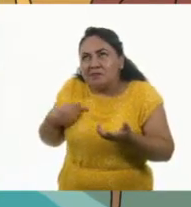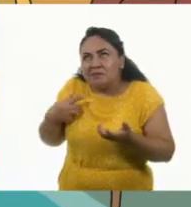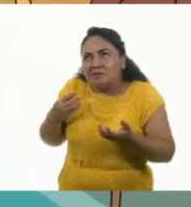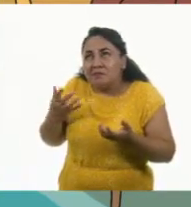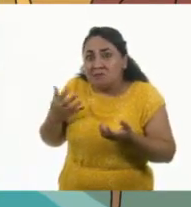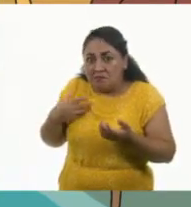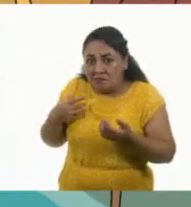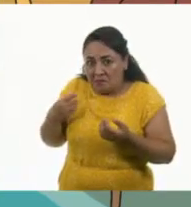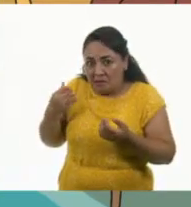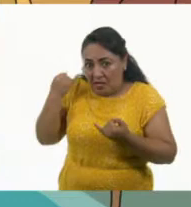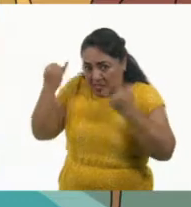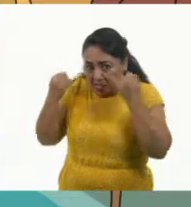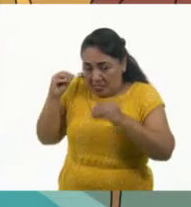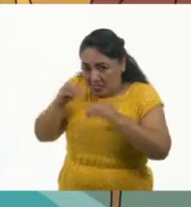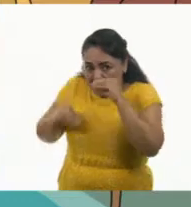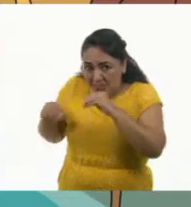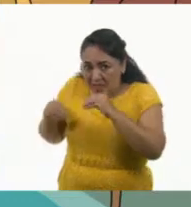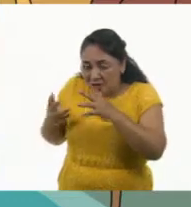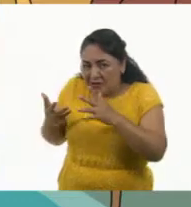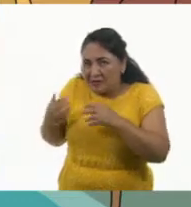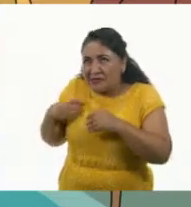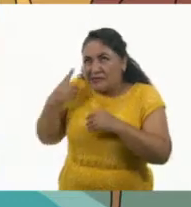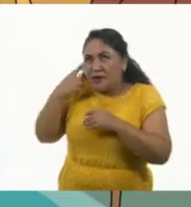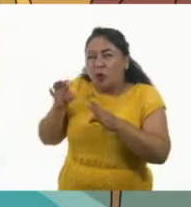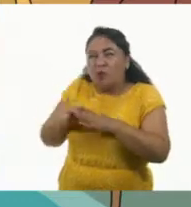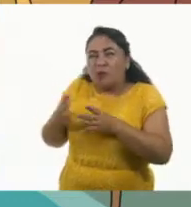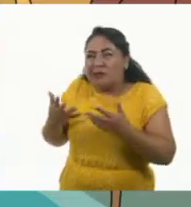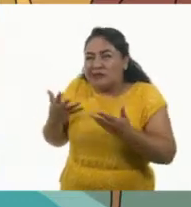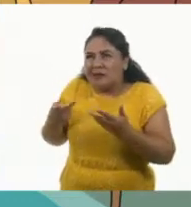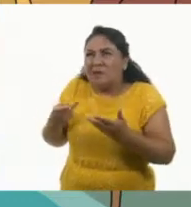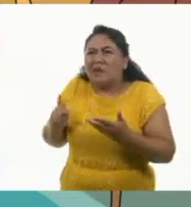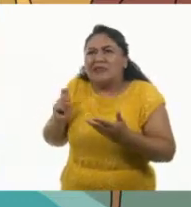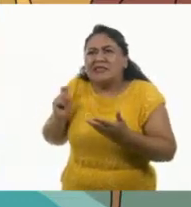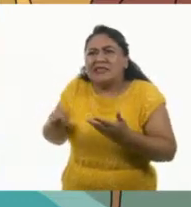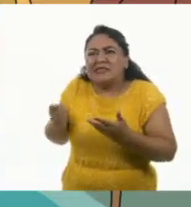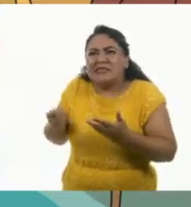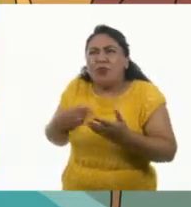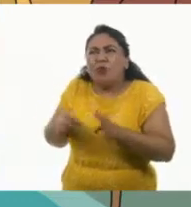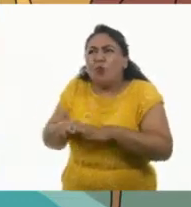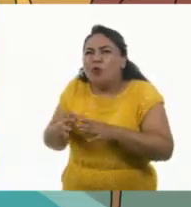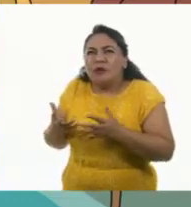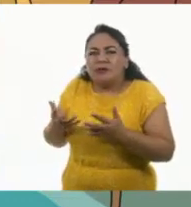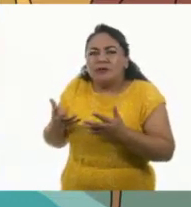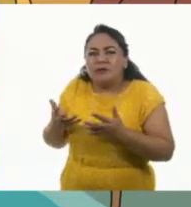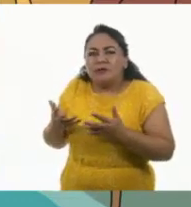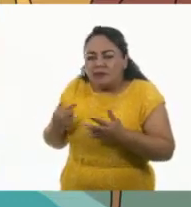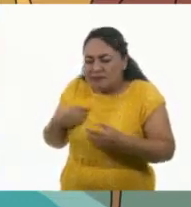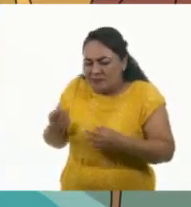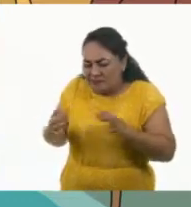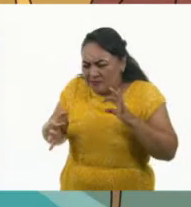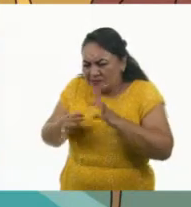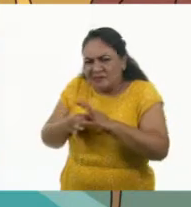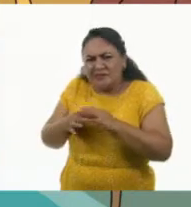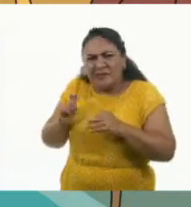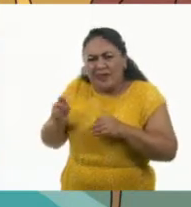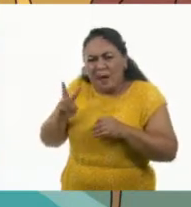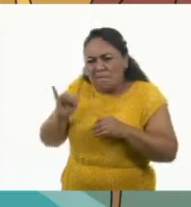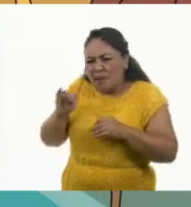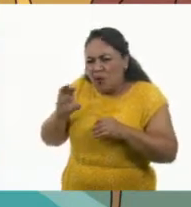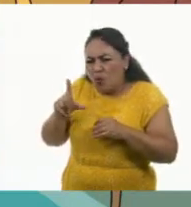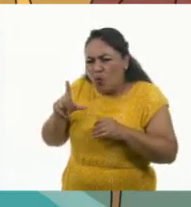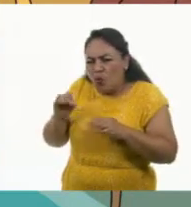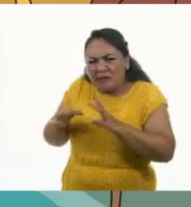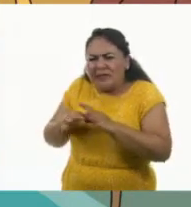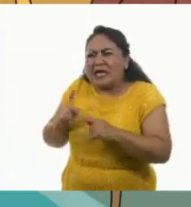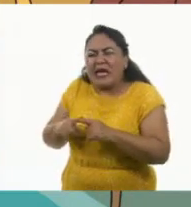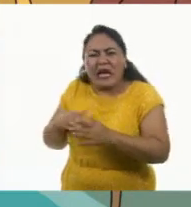inventarle, ¿no? Yo pensé, pues, ¿qué es el sostenimiento? Pues, ¿cómo? ¿Pero qué sostiene, no? El afecto de cómo, de dónde se sostiene, ¿quién